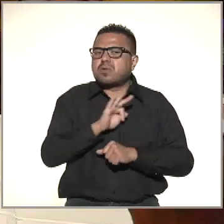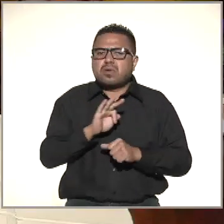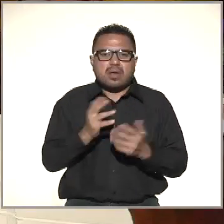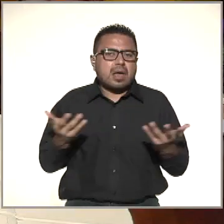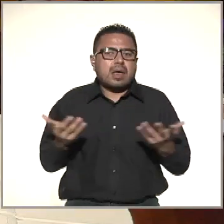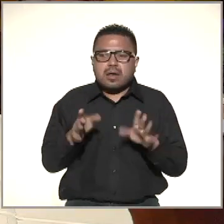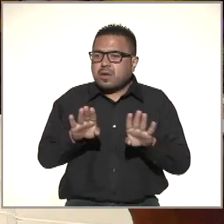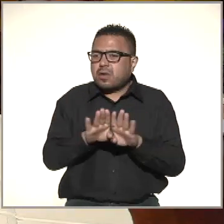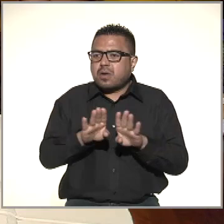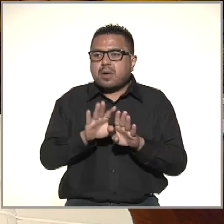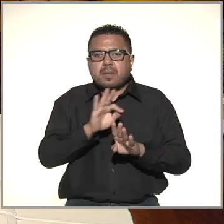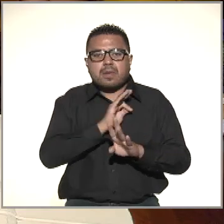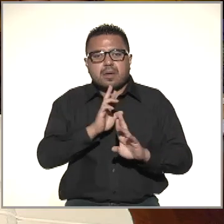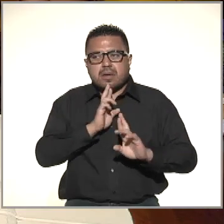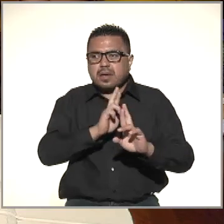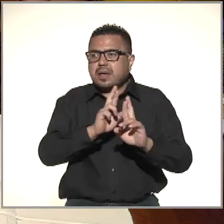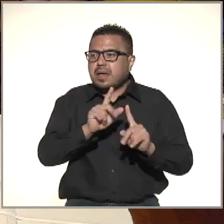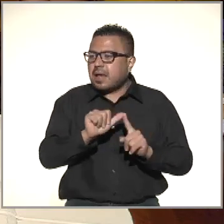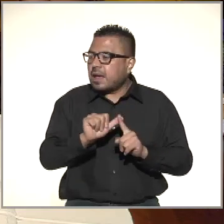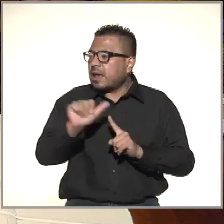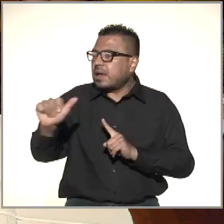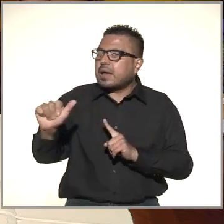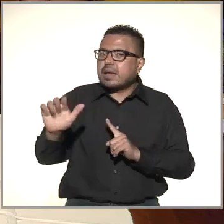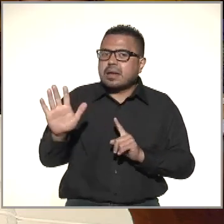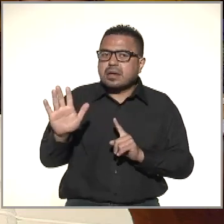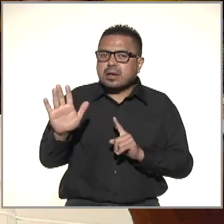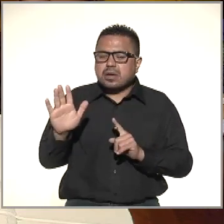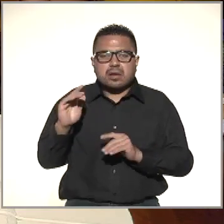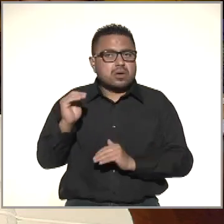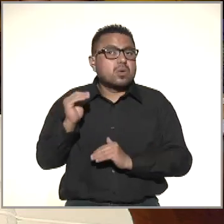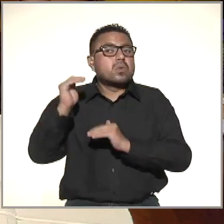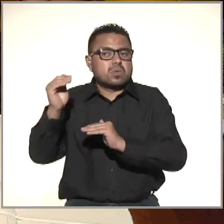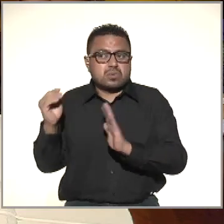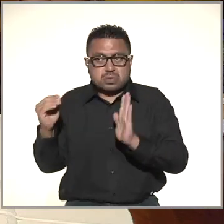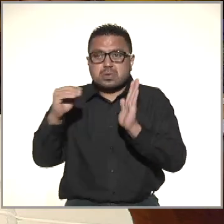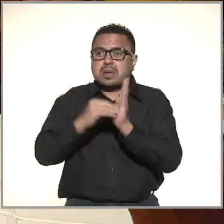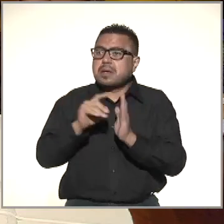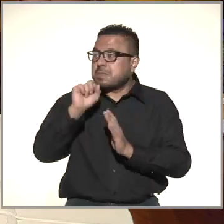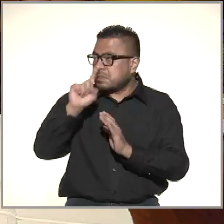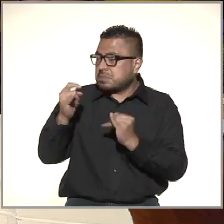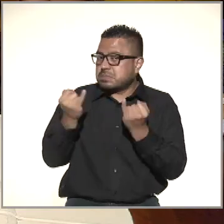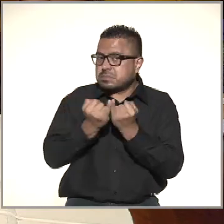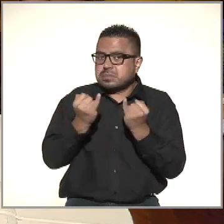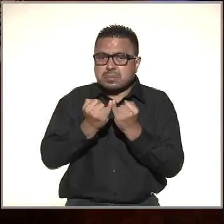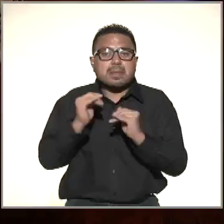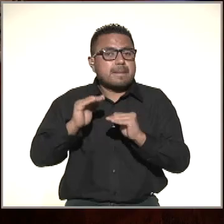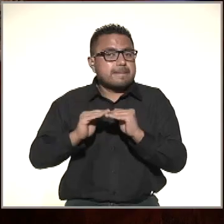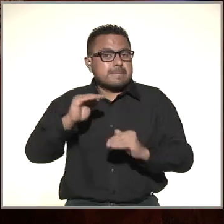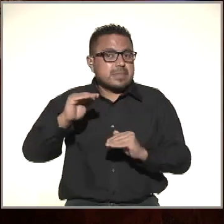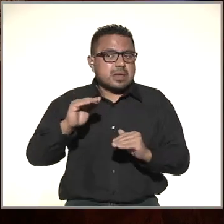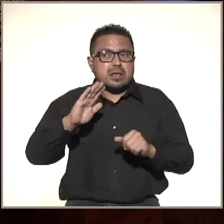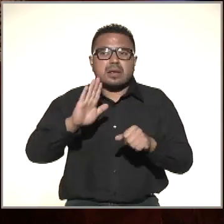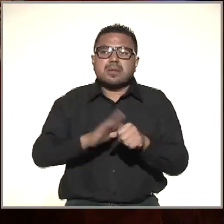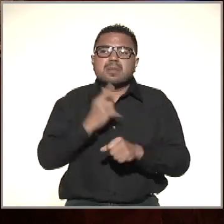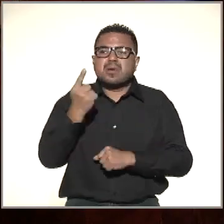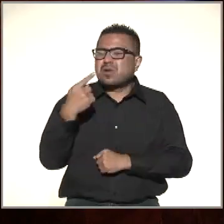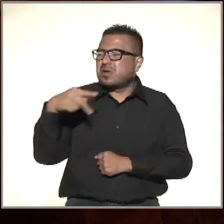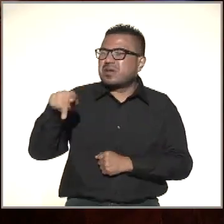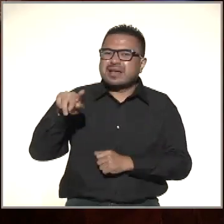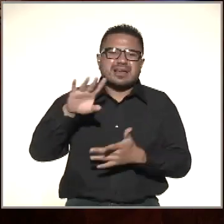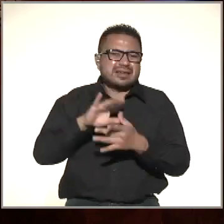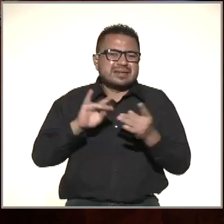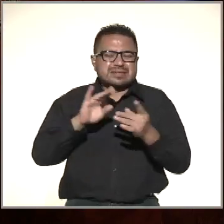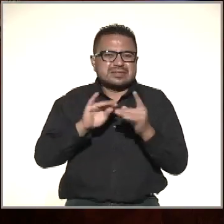o cómo podemos reaccionar ante ¿Cómo poner esto. Un límite, no? Están Claro. preguntando. Y más porque es lo que se refieren es que